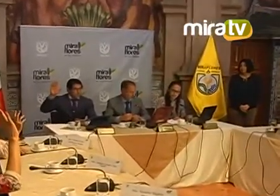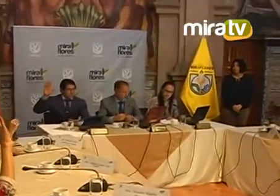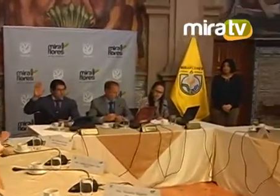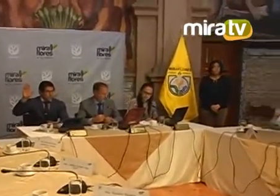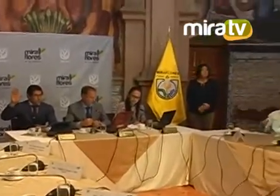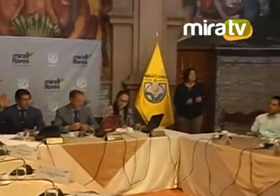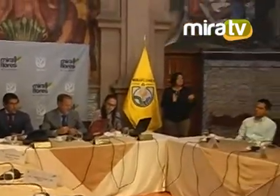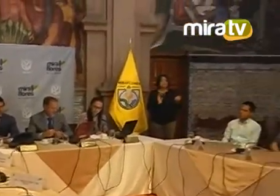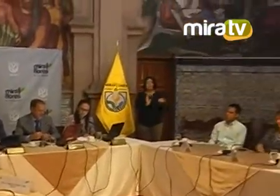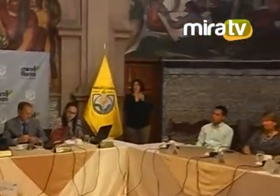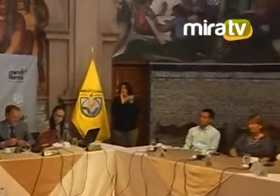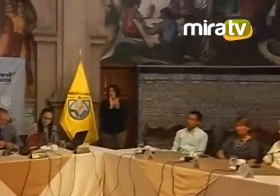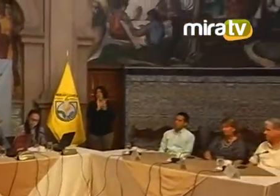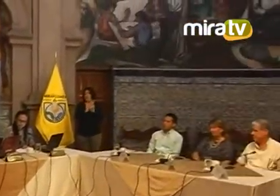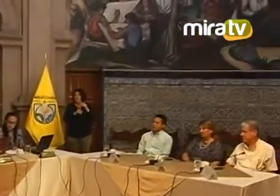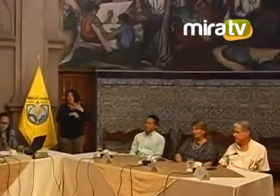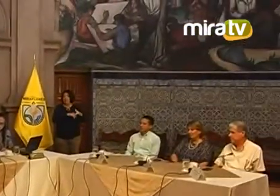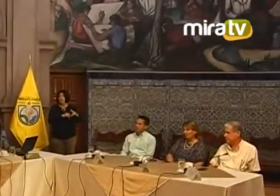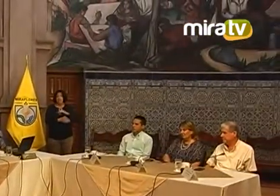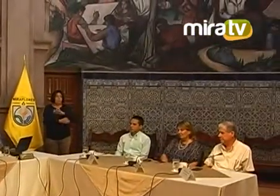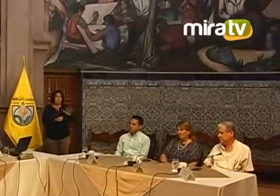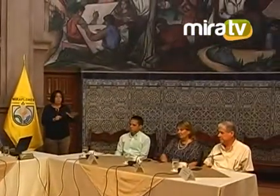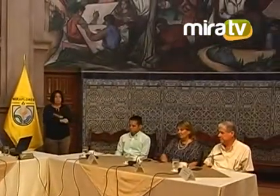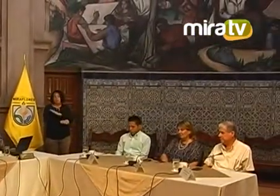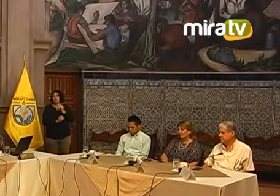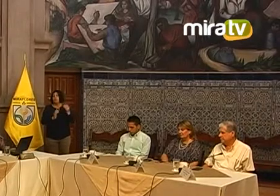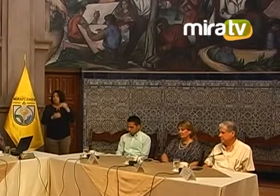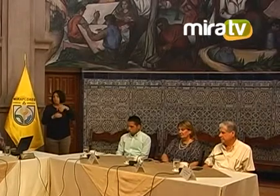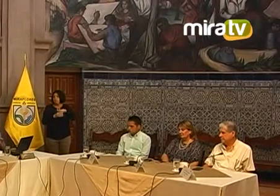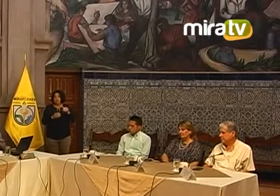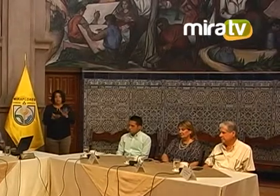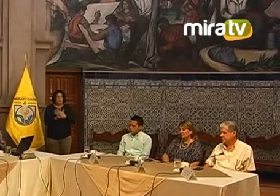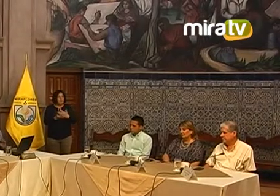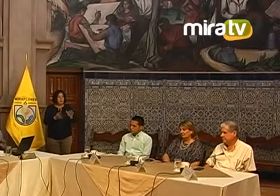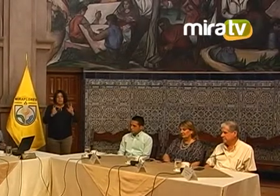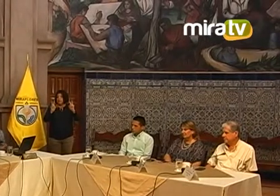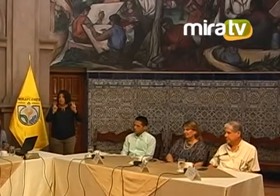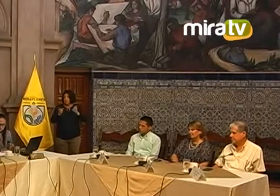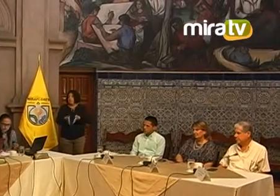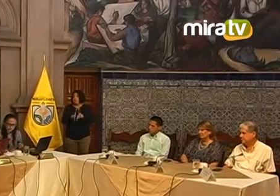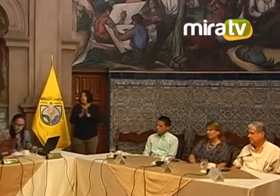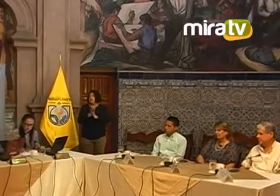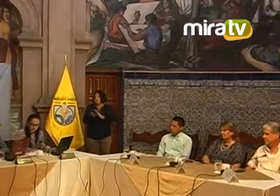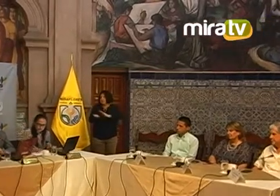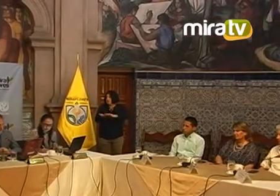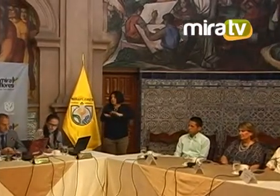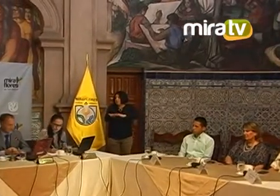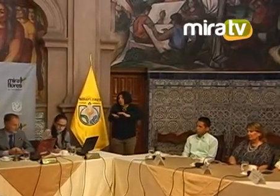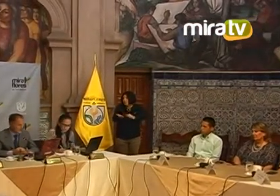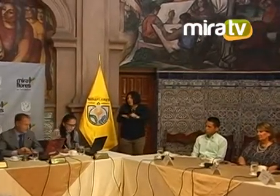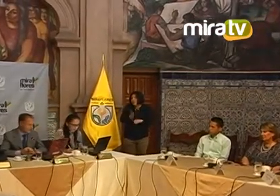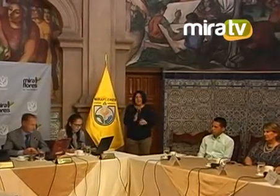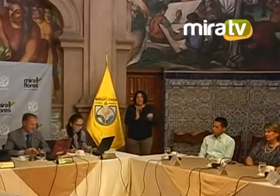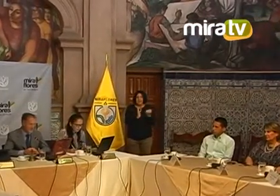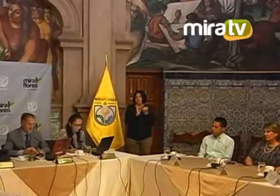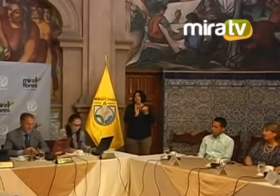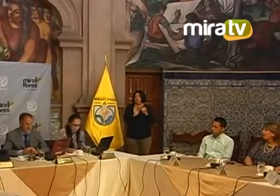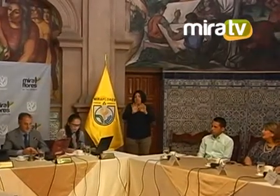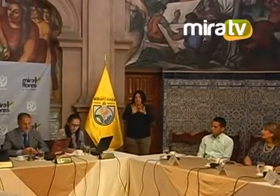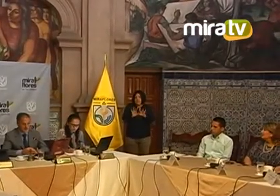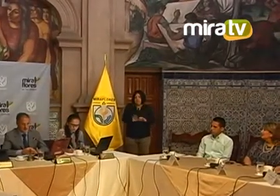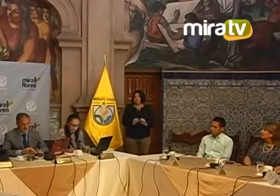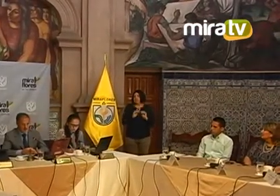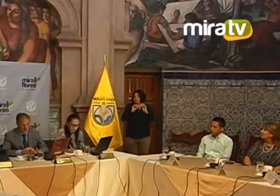Se aprueba la vacancia por unanimidad de votos. No tenemos más temas que tratar. Voy a pedir la exoneración de aprobación del acta para la ejecución